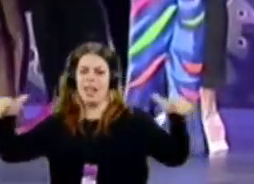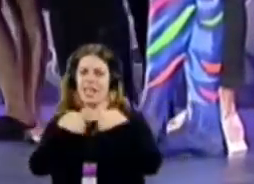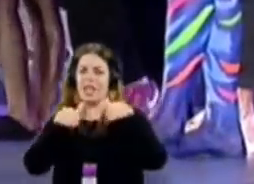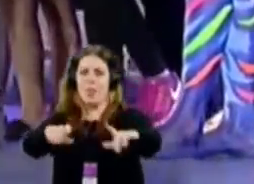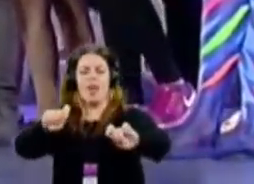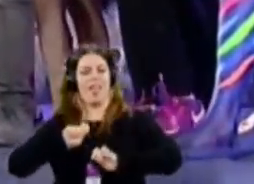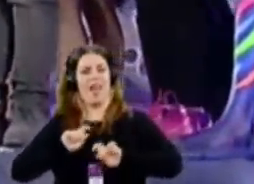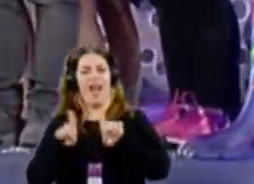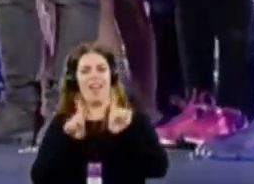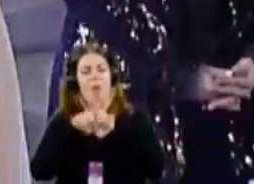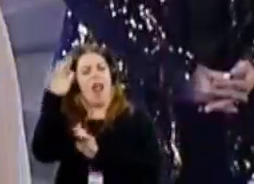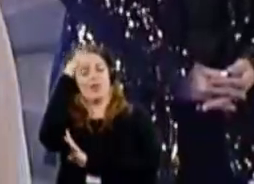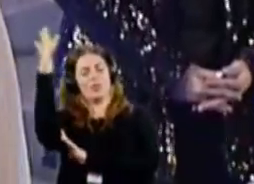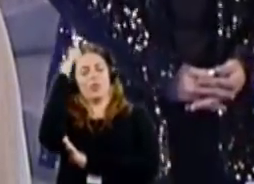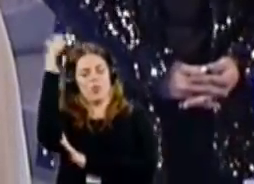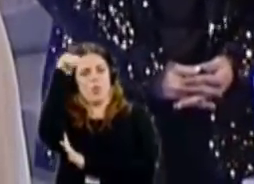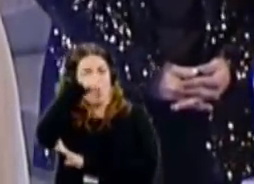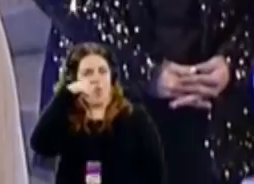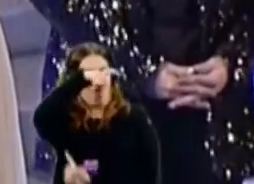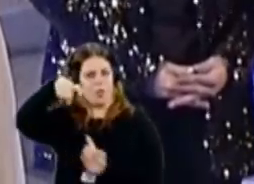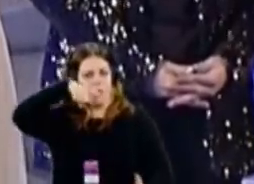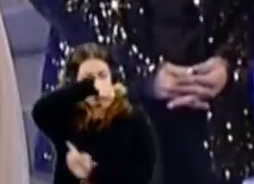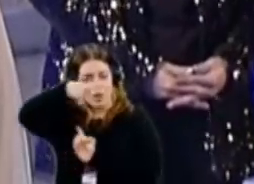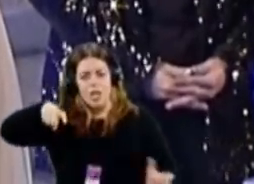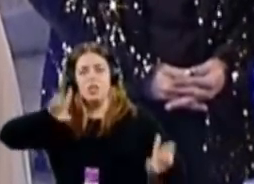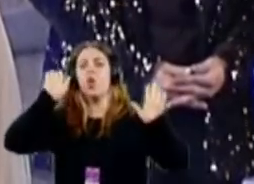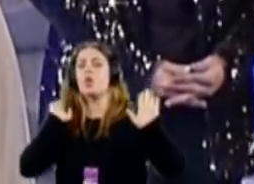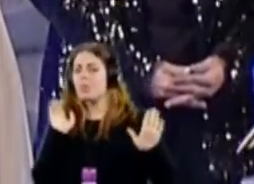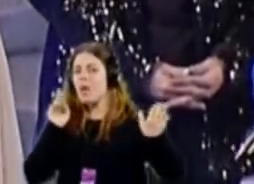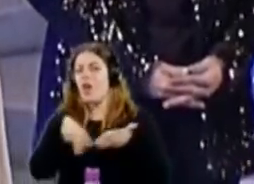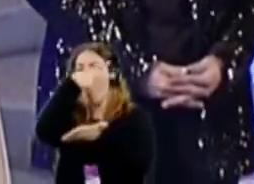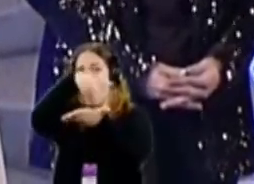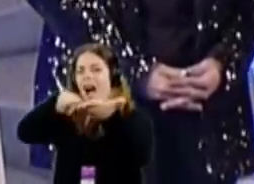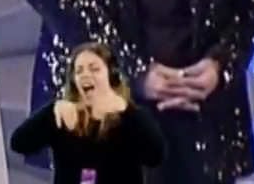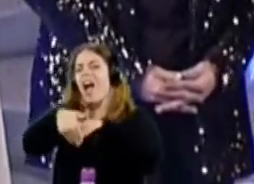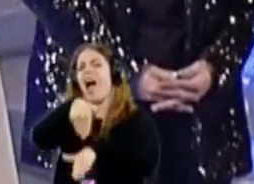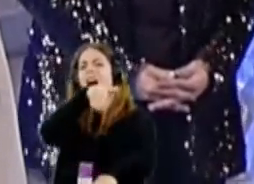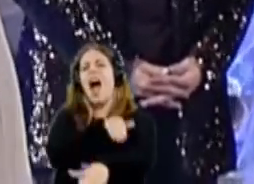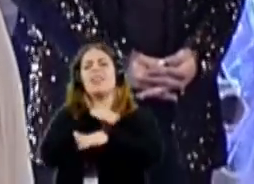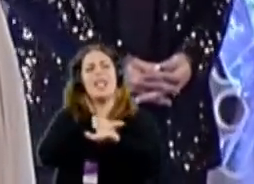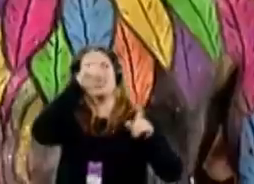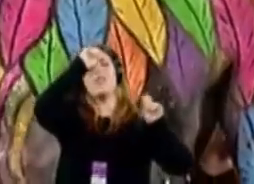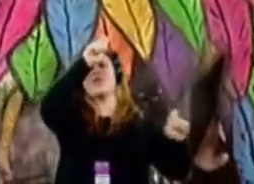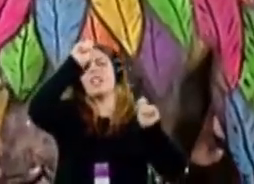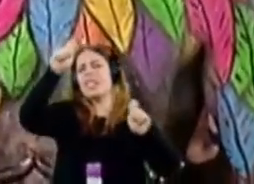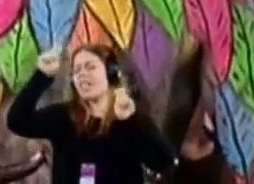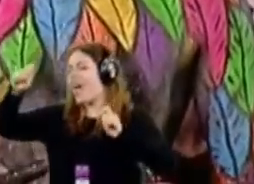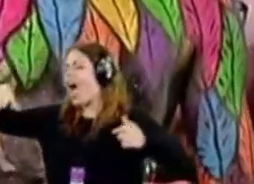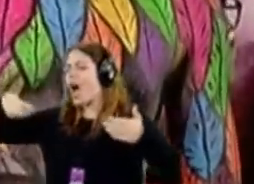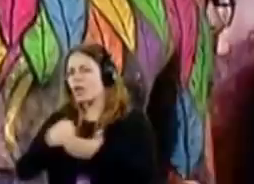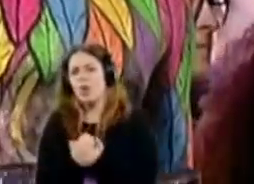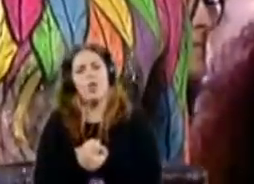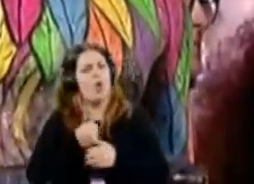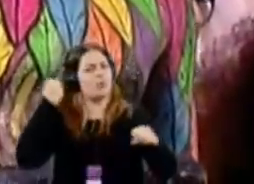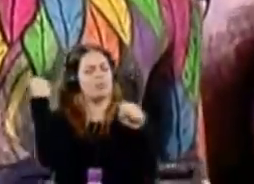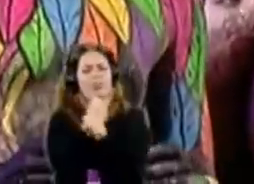cada año. Y antes de leer el veredicto, darles las felicidades a todos, que han hecho un trabajo espectacular, de